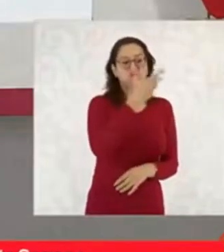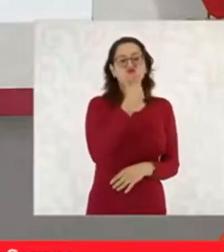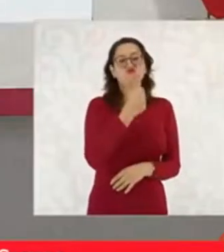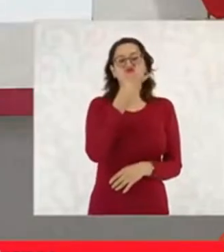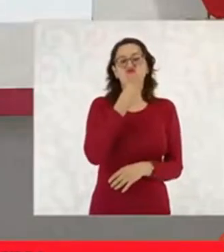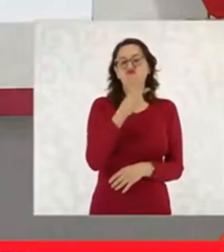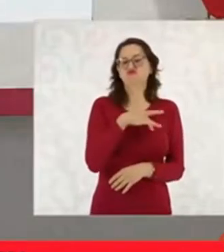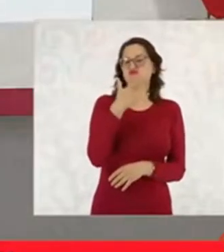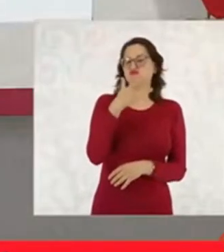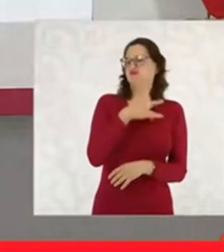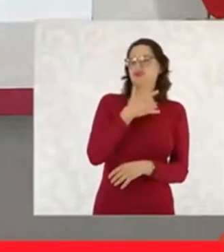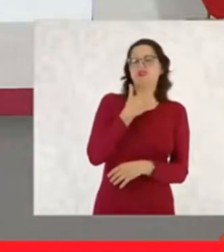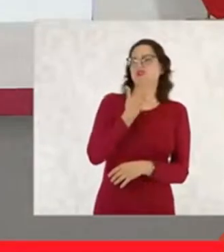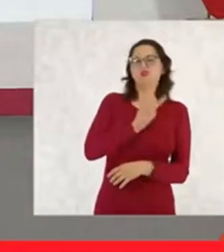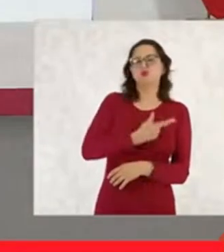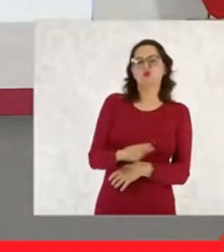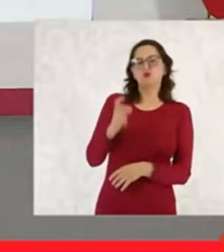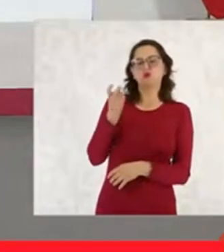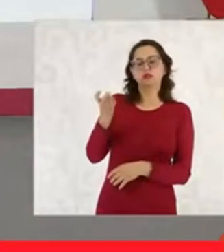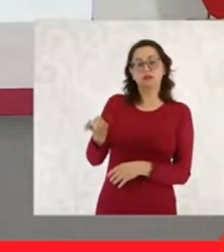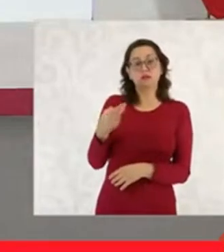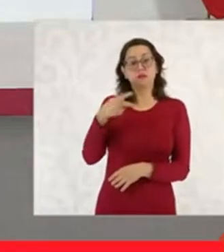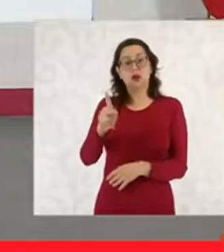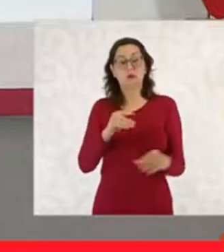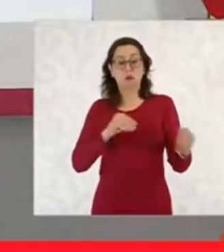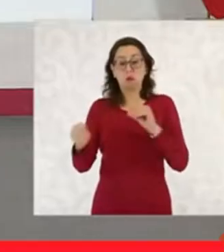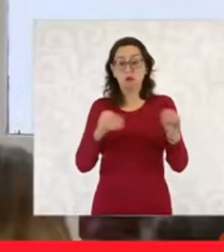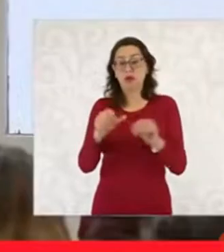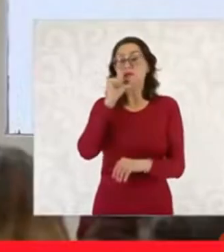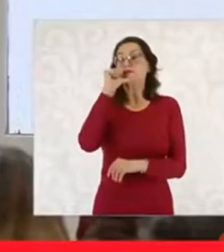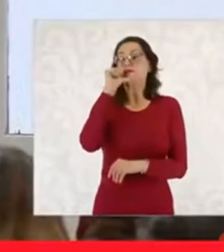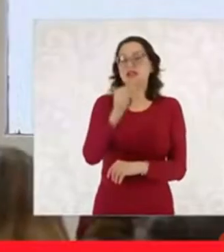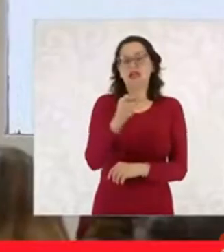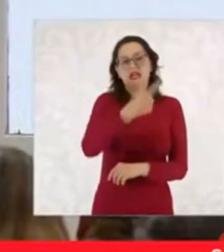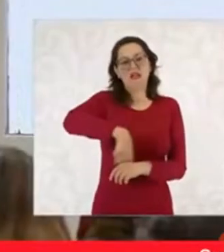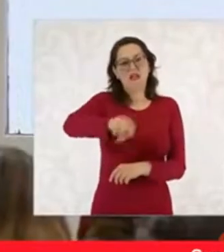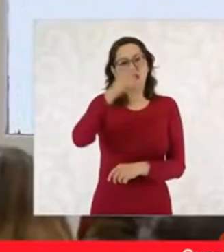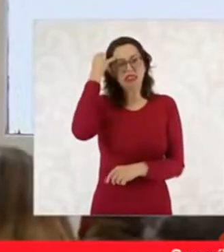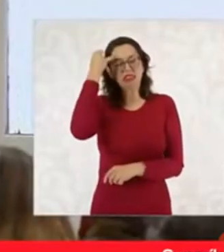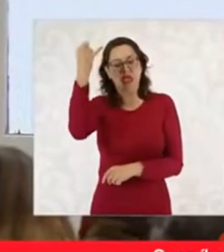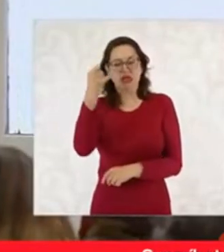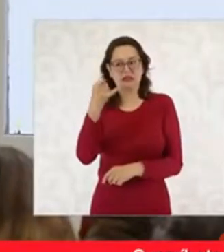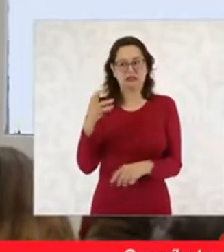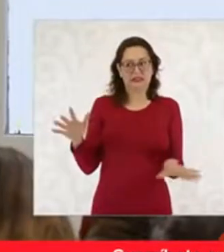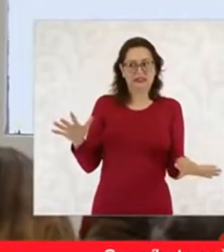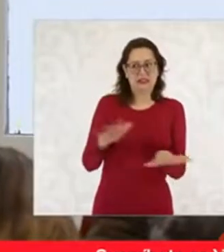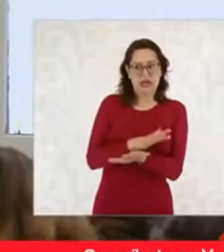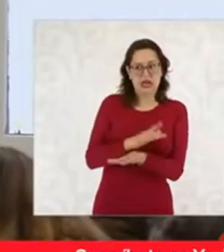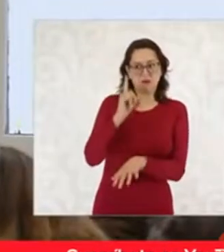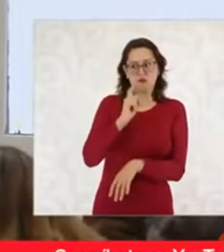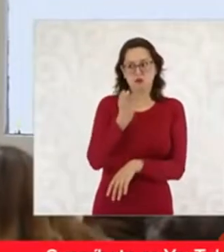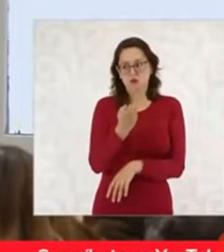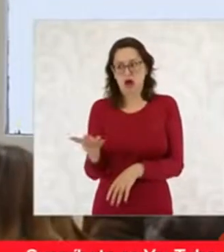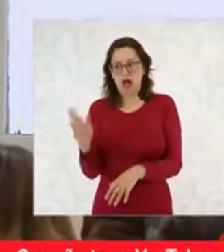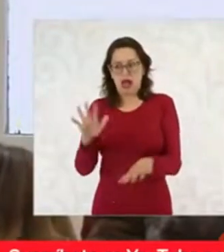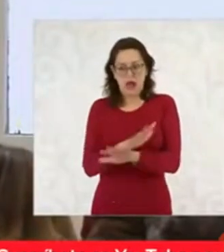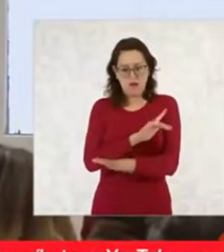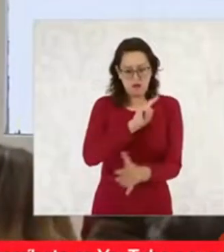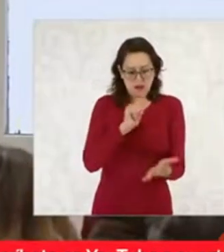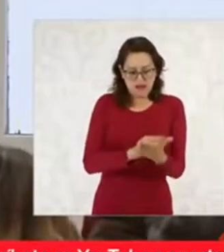personalmente lo sufre, pero nadie actúa pues están petrificados en el prejuicio y les asusta un cambio radical en las leyes y